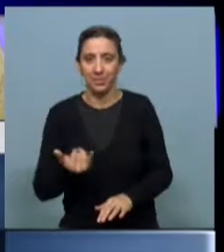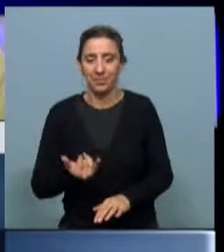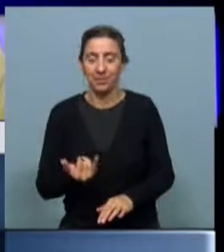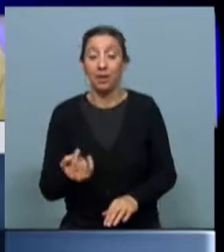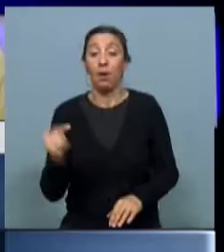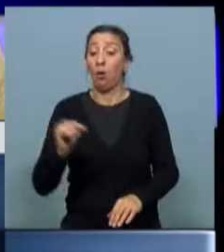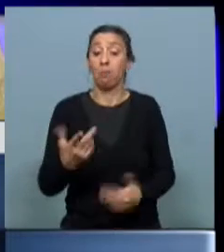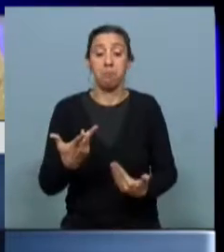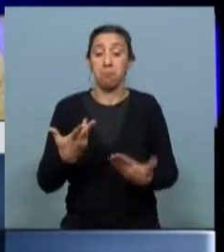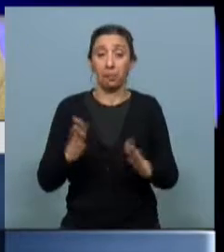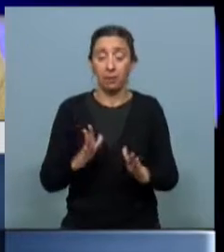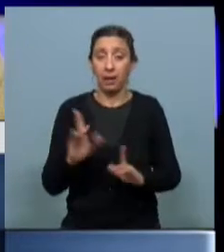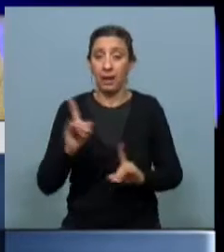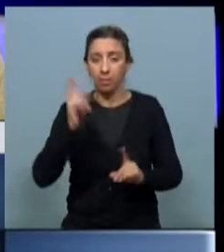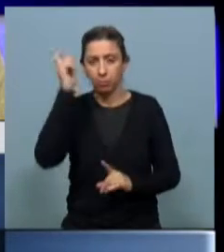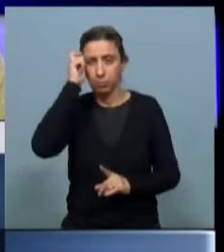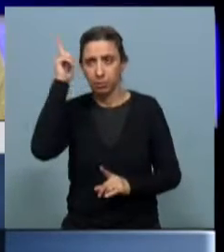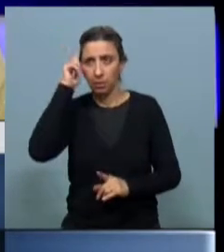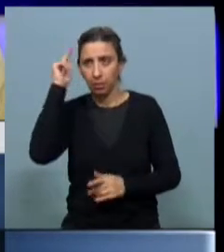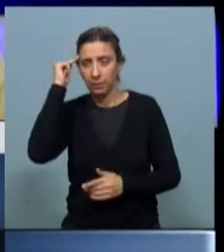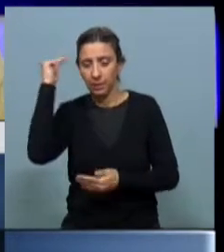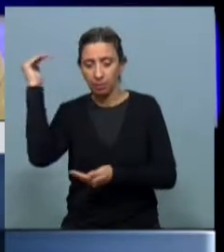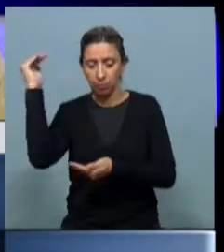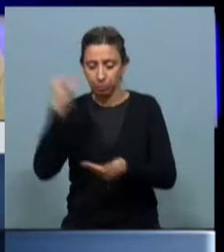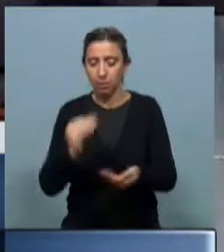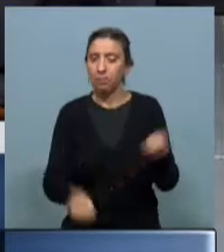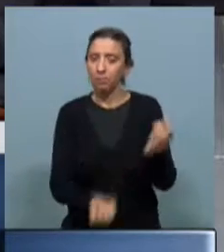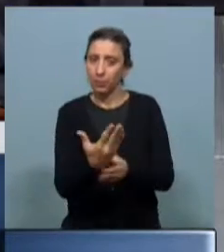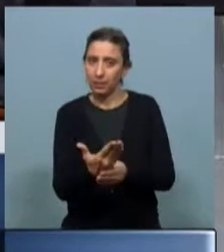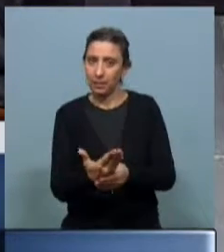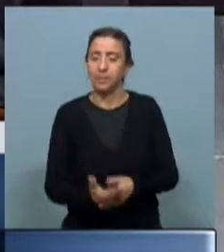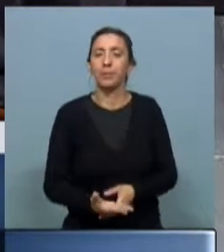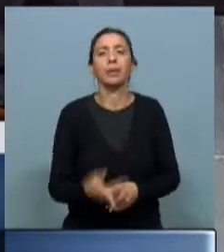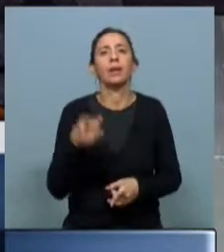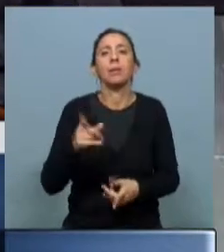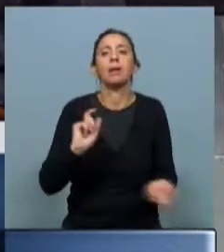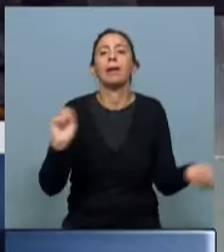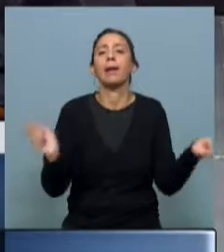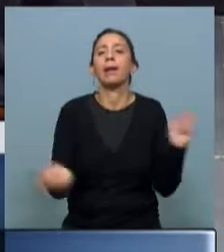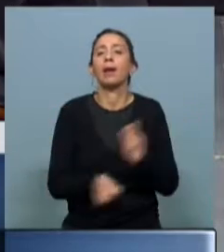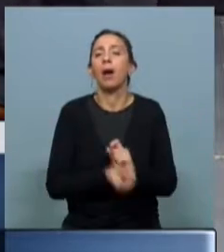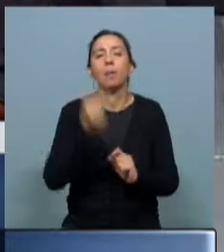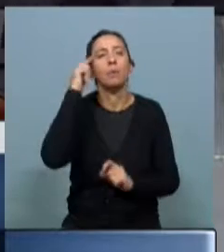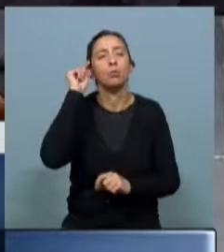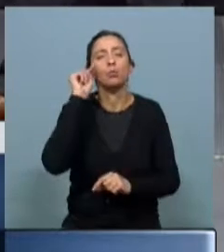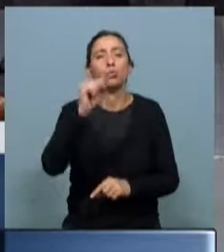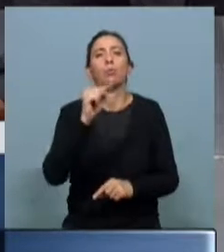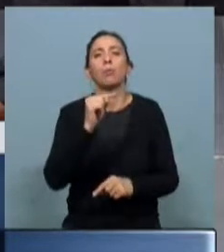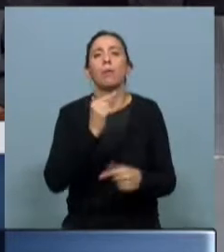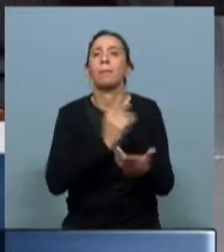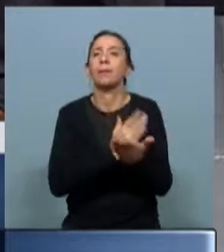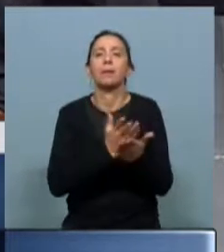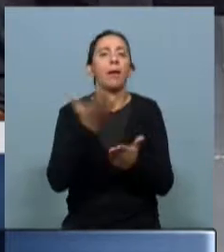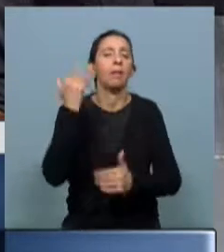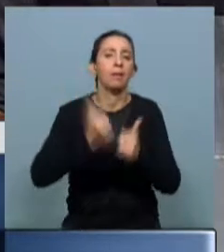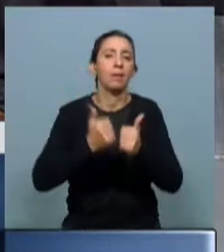en día uno puede sacar algo de la mente de uno y crearlo. ¿Y qué fue lo que te cambió quizás en tu cabeza haber participado de la